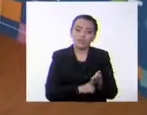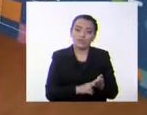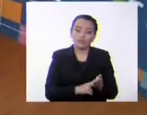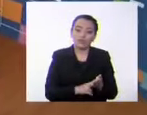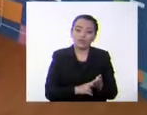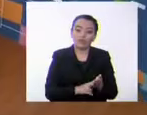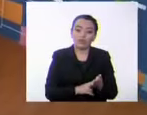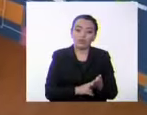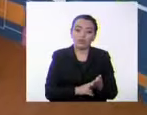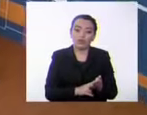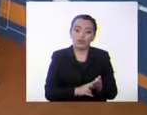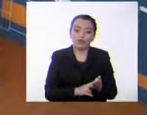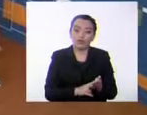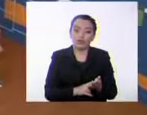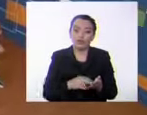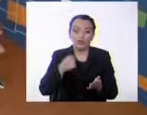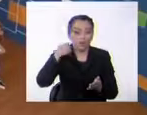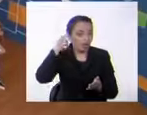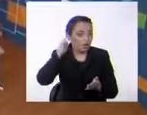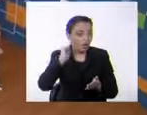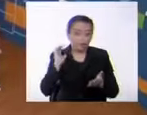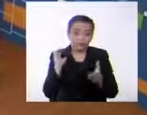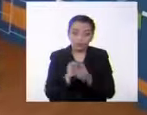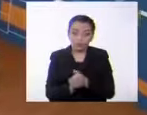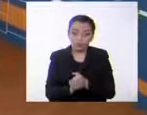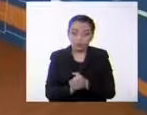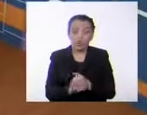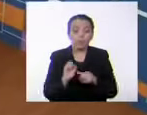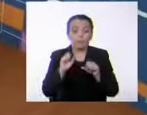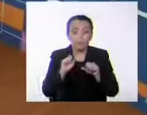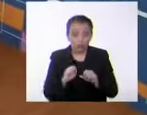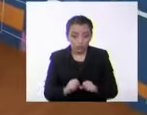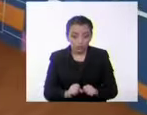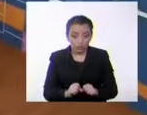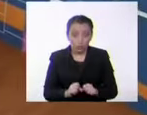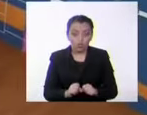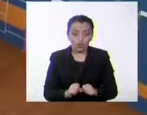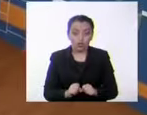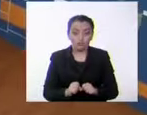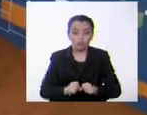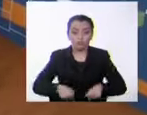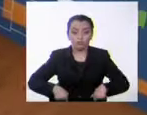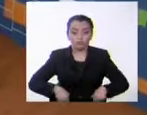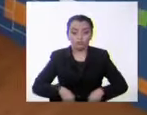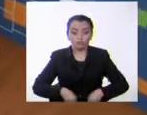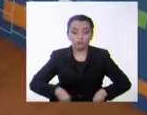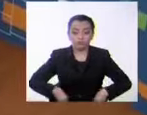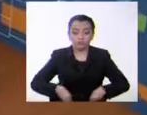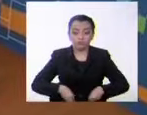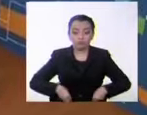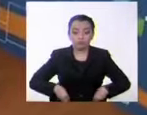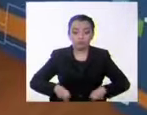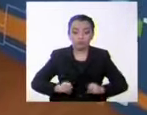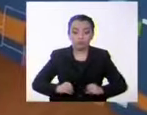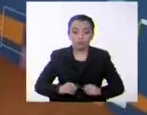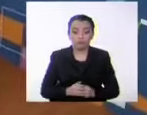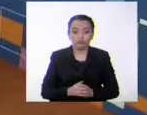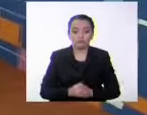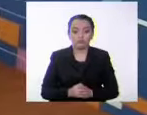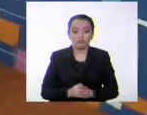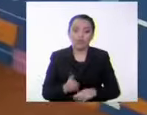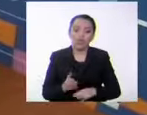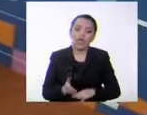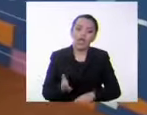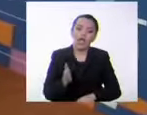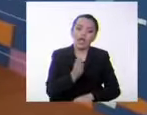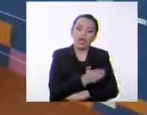para que pudiera esterilizarse a una mujer? ¡Wow! Sí. Mira, aquí encontré vestidos. Bueno, ¿Vestidos? Antes las mujeres se vestían solamente con vestidos, Pues